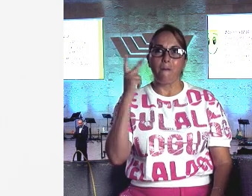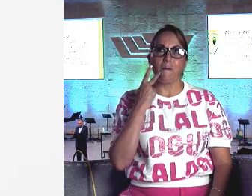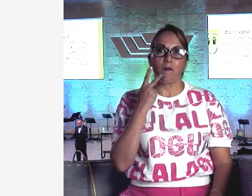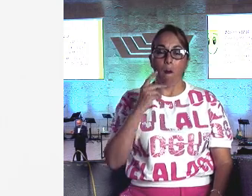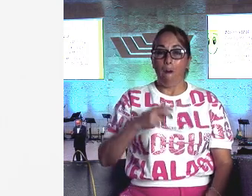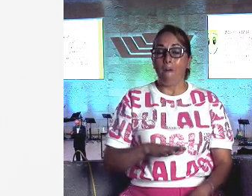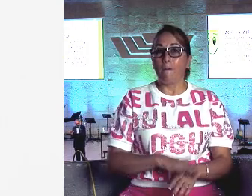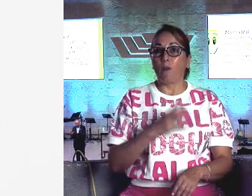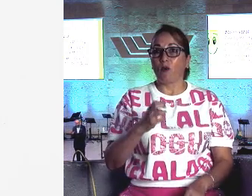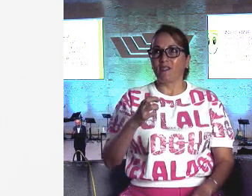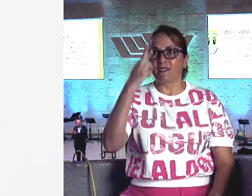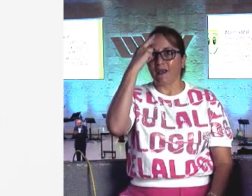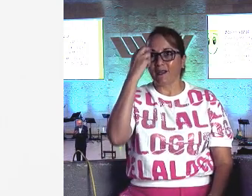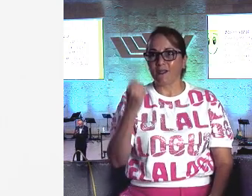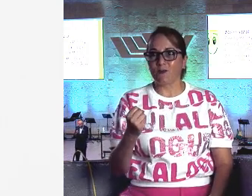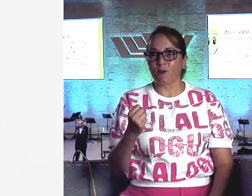eso,